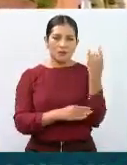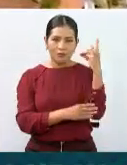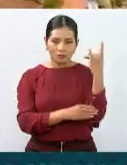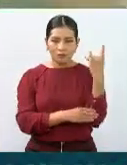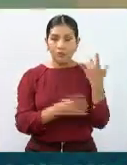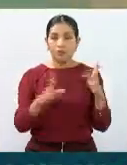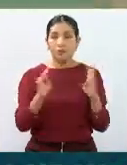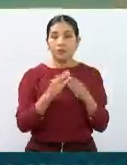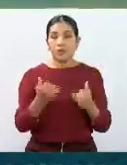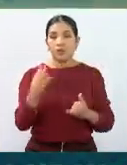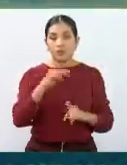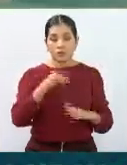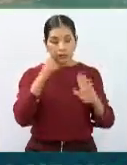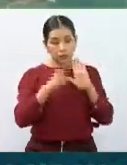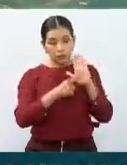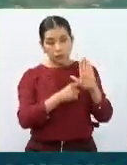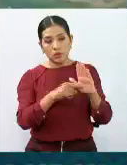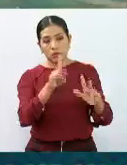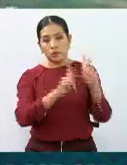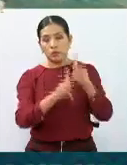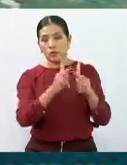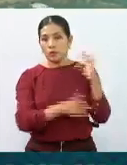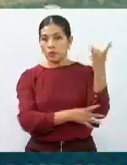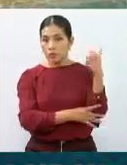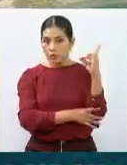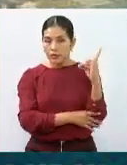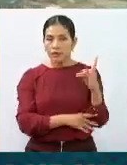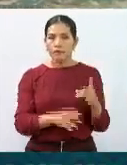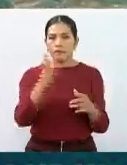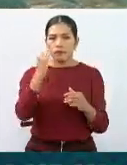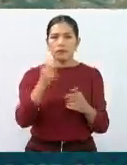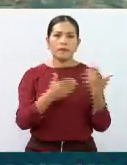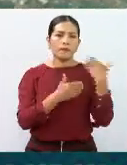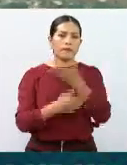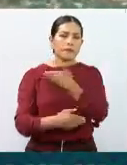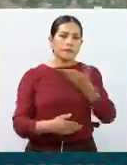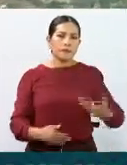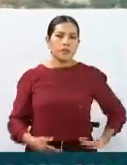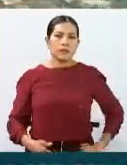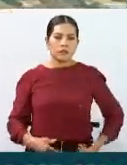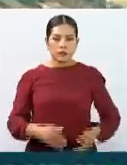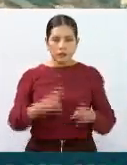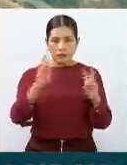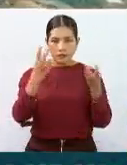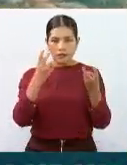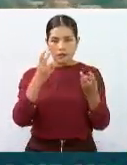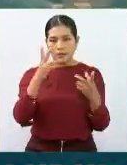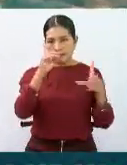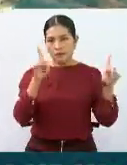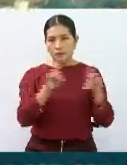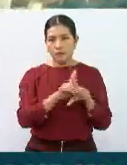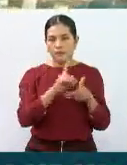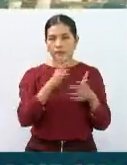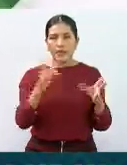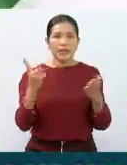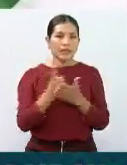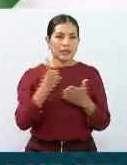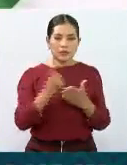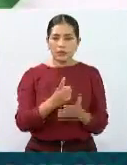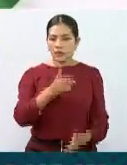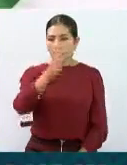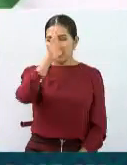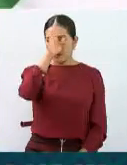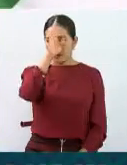a la población boliviana que nuestro hermano presidente es un mandatario